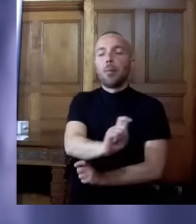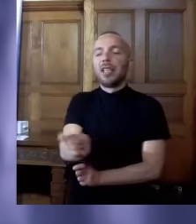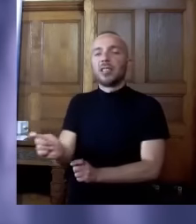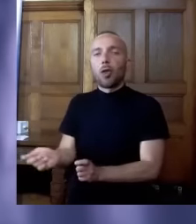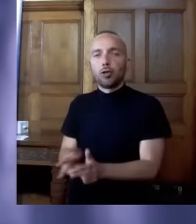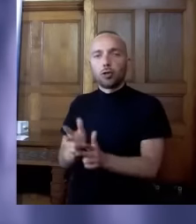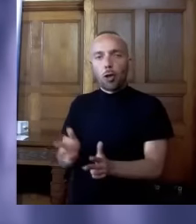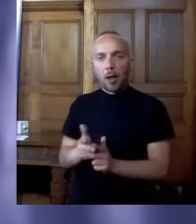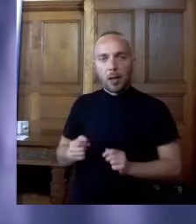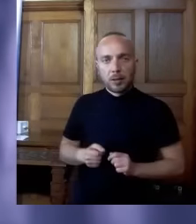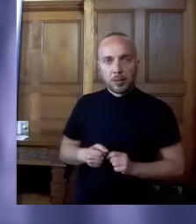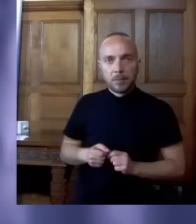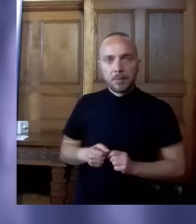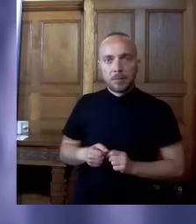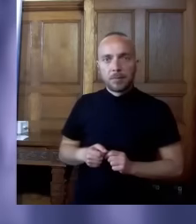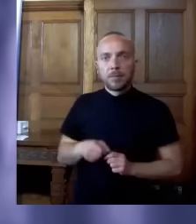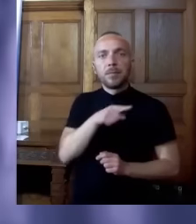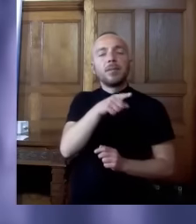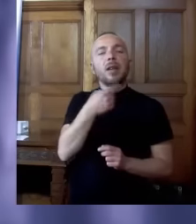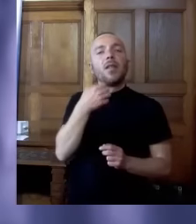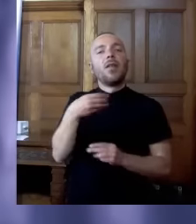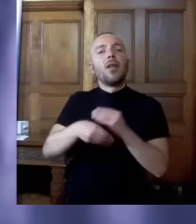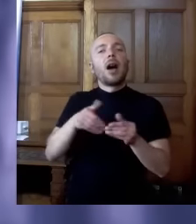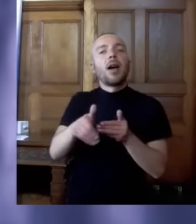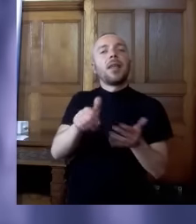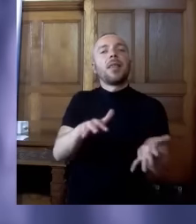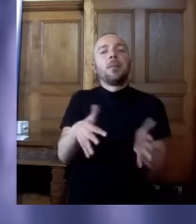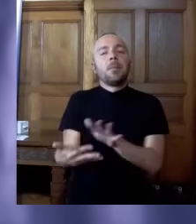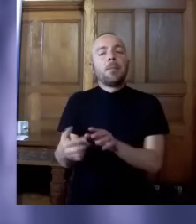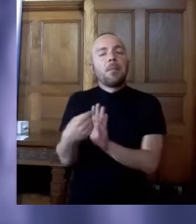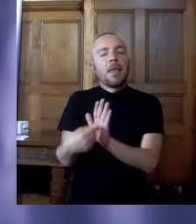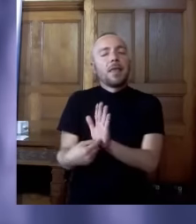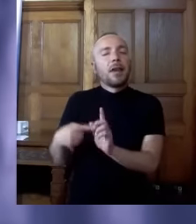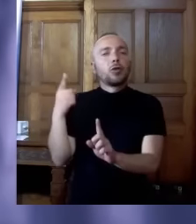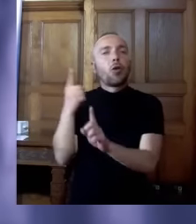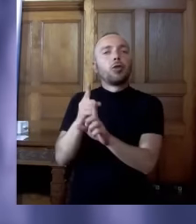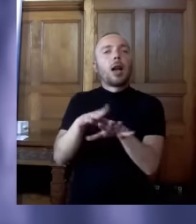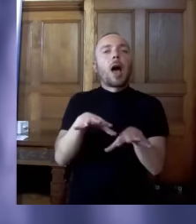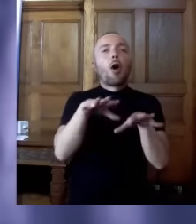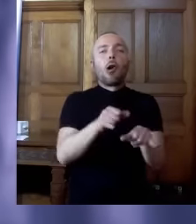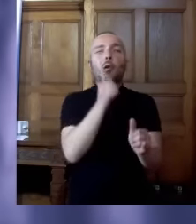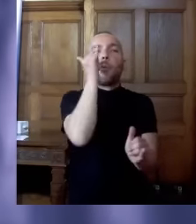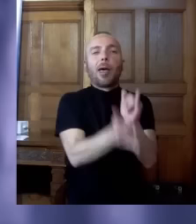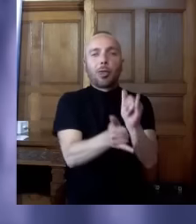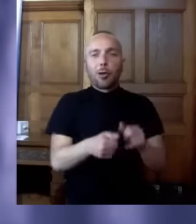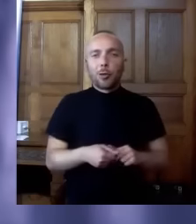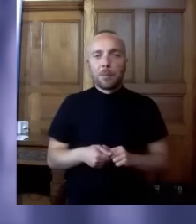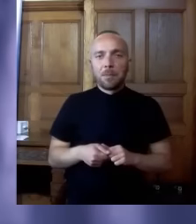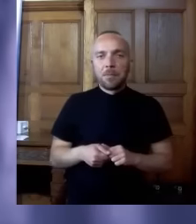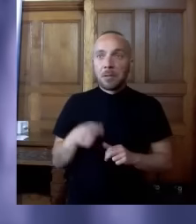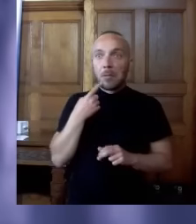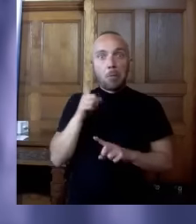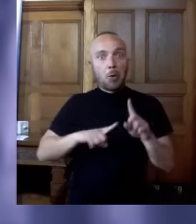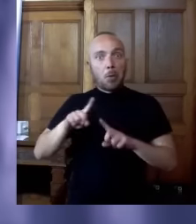escuchándoles decir que que van implantar medidas contra la ocupación que debe ser el principal problema de vivienda que existe en